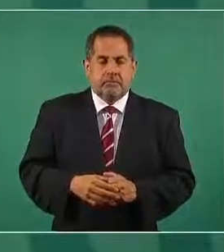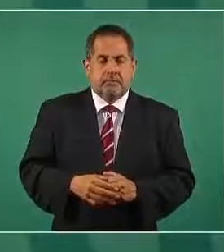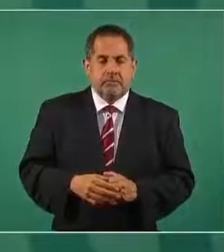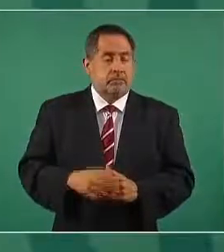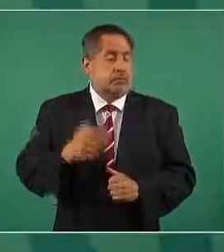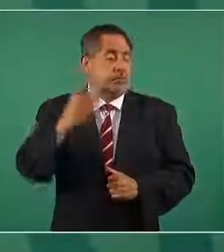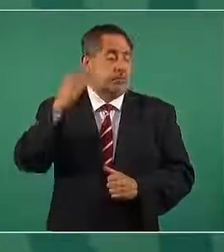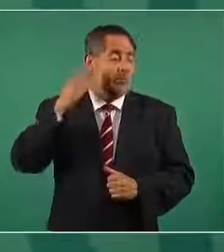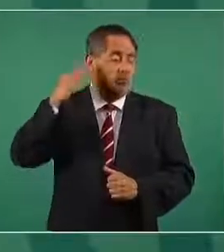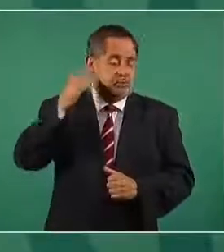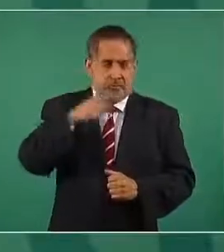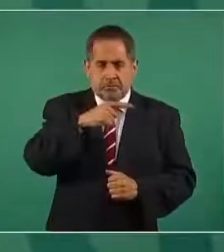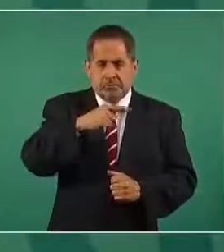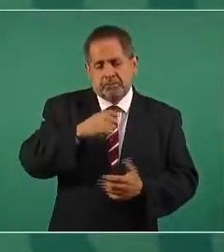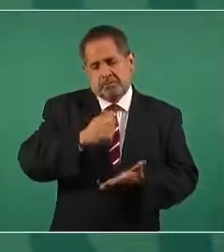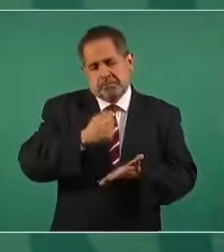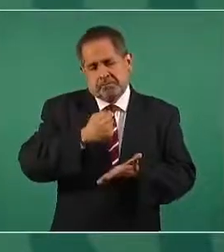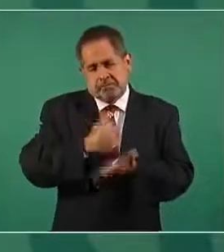aprobó una resolución